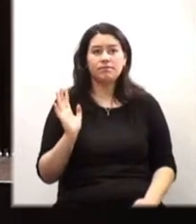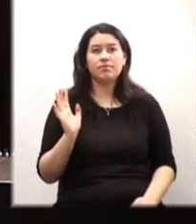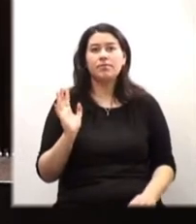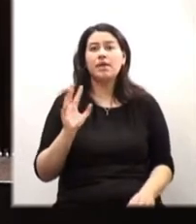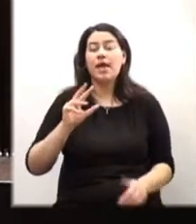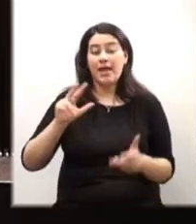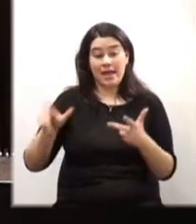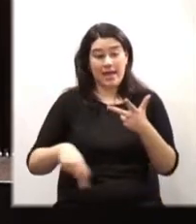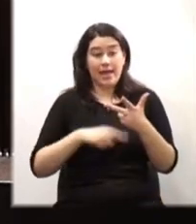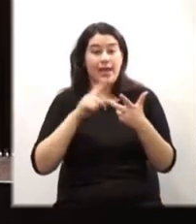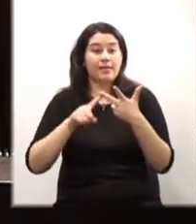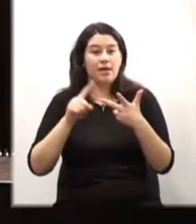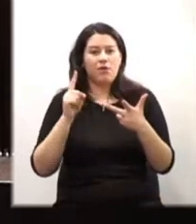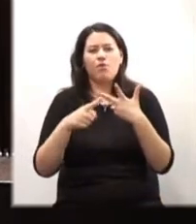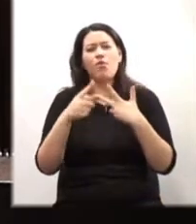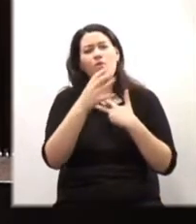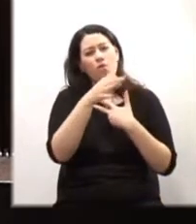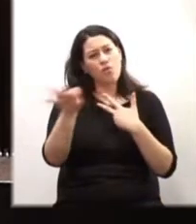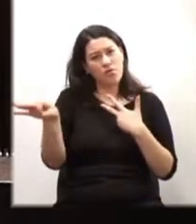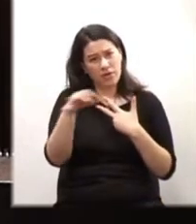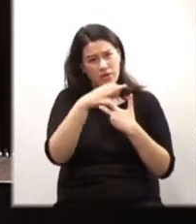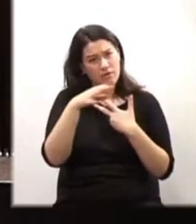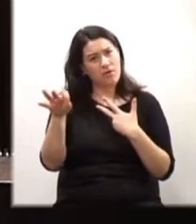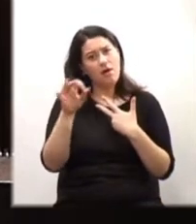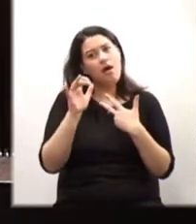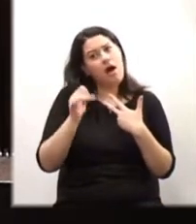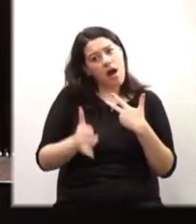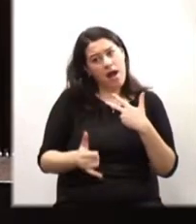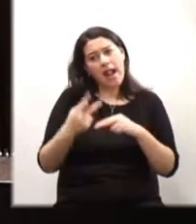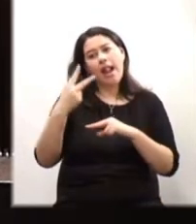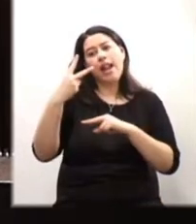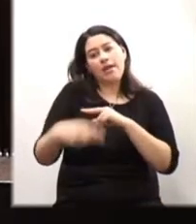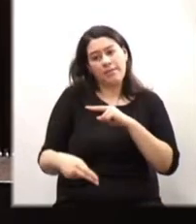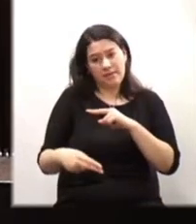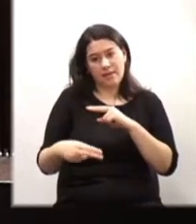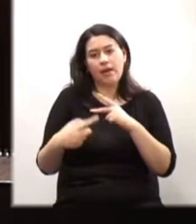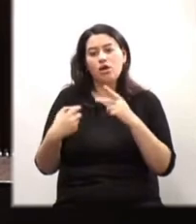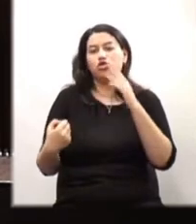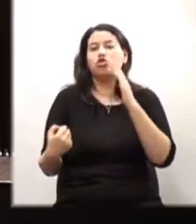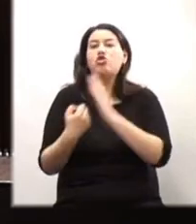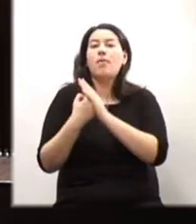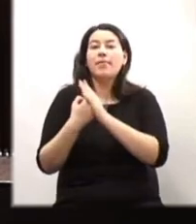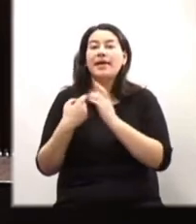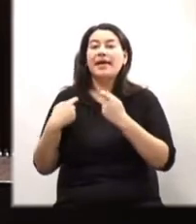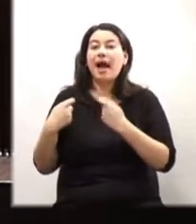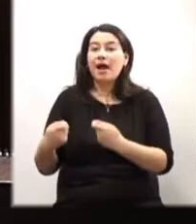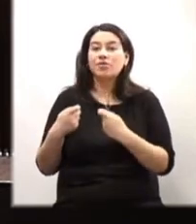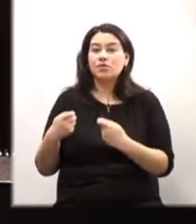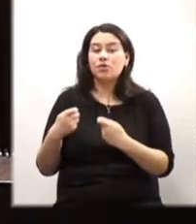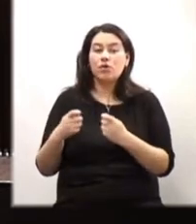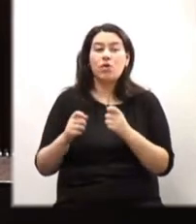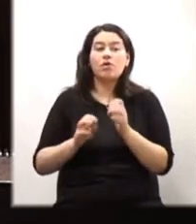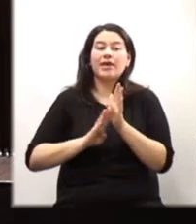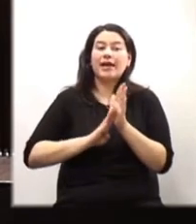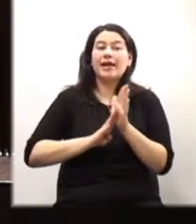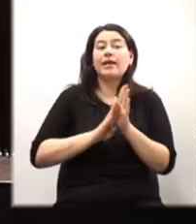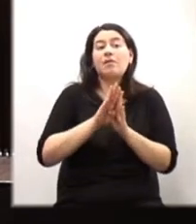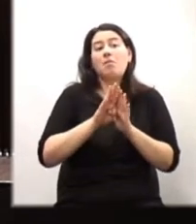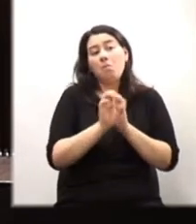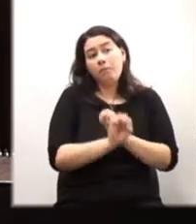Y el tercer pilar, que es el único que tiene un límite predefinido, el tope del gasto, que está vinculado al crecimiento